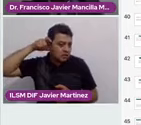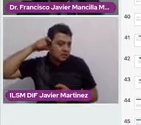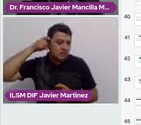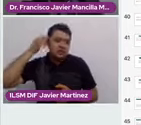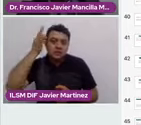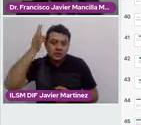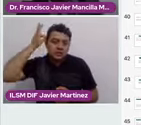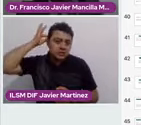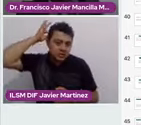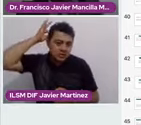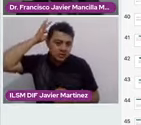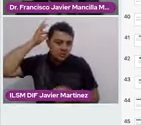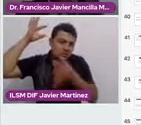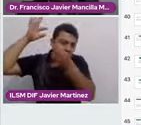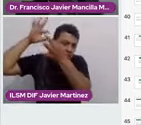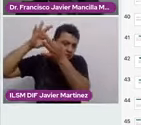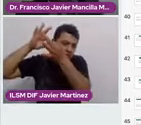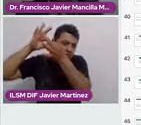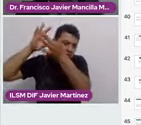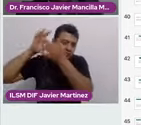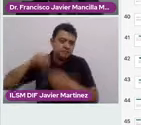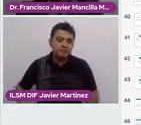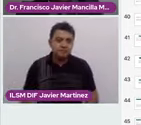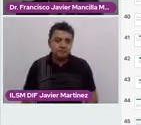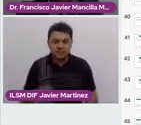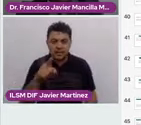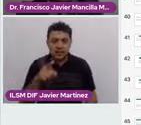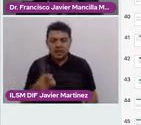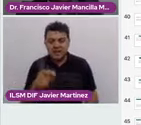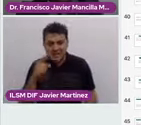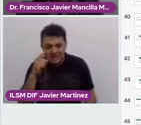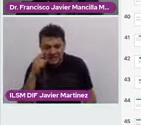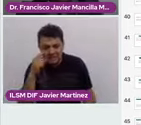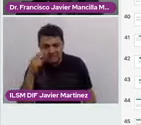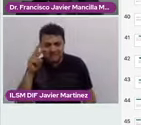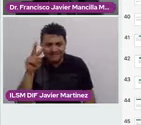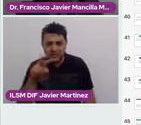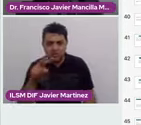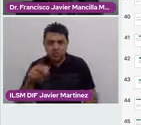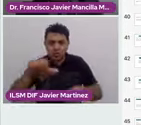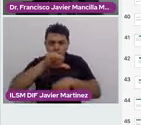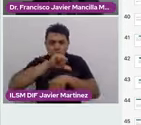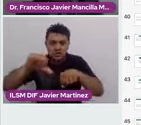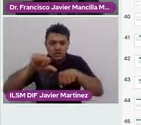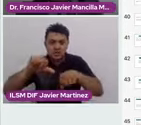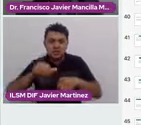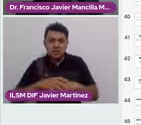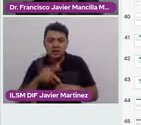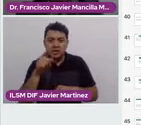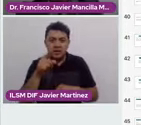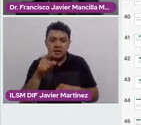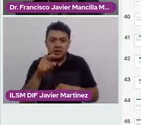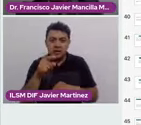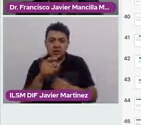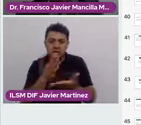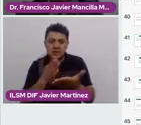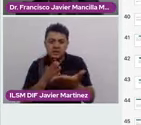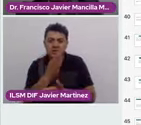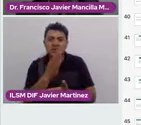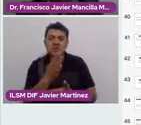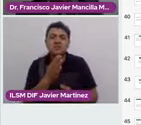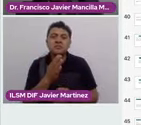rehabilitar la audición, ¿sí? Aquí estamos viendo una cirugía, ¿sí? Donde este es el acceso a la cóclea,